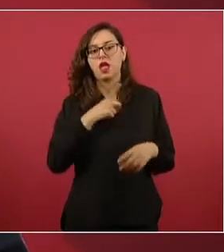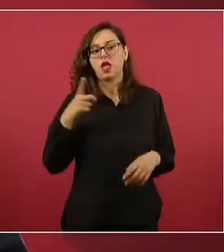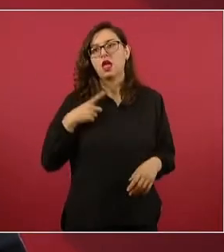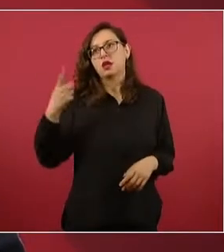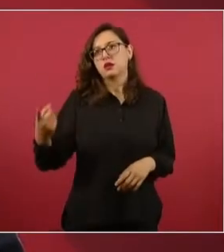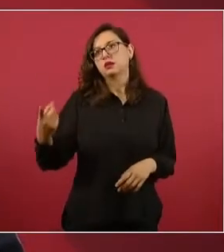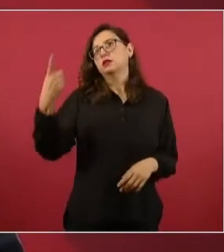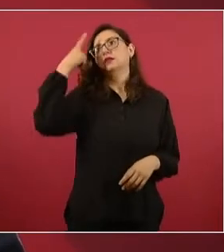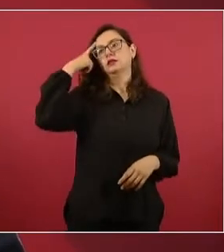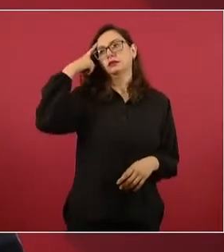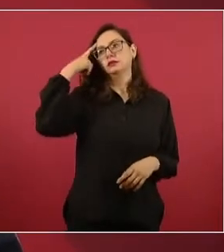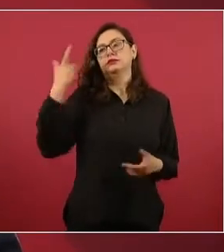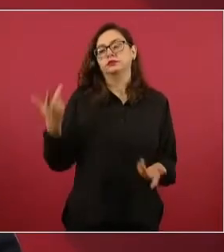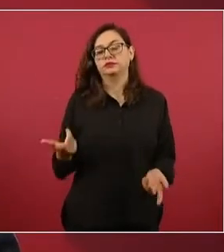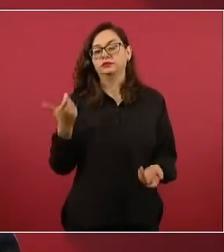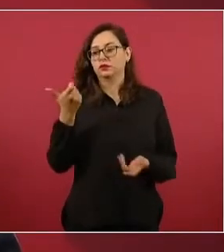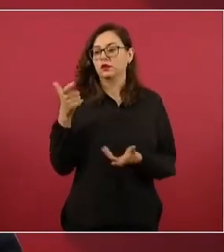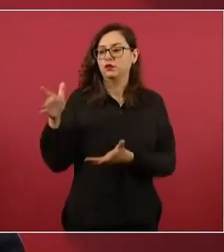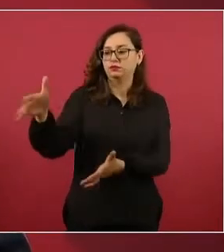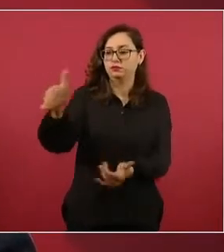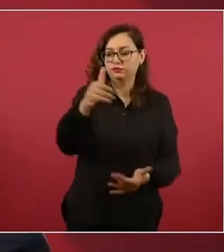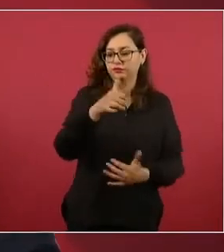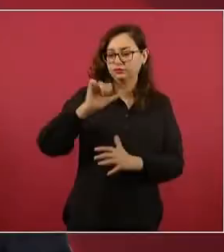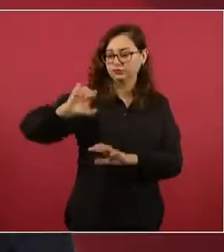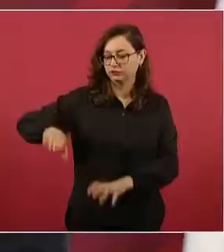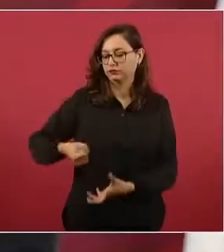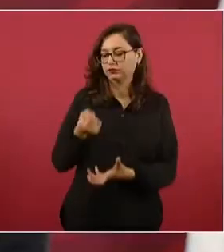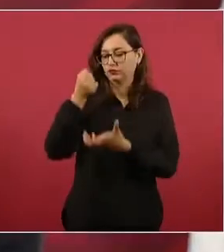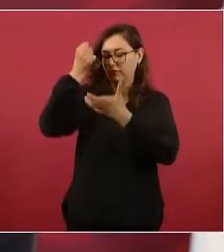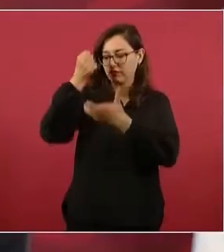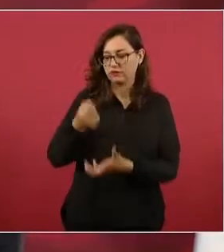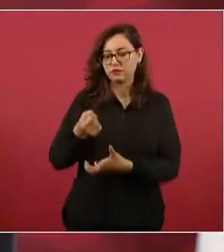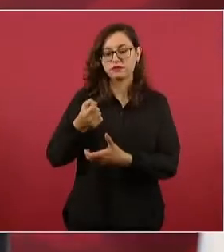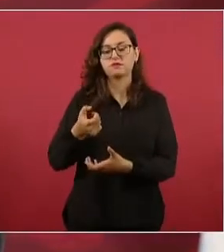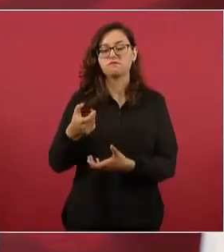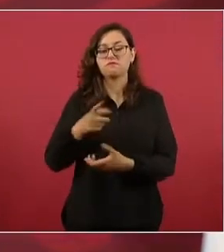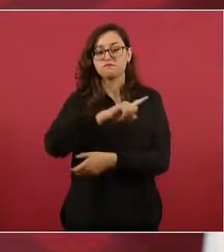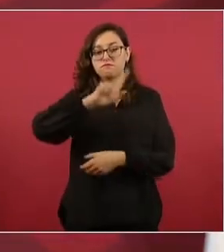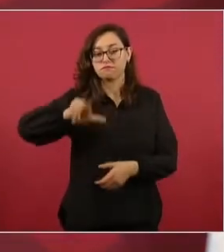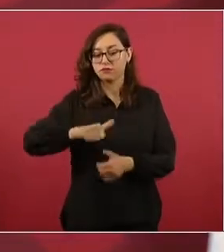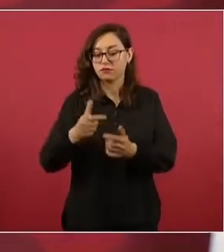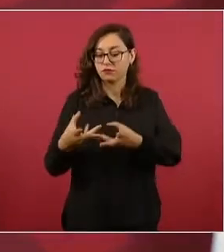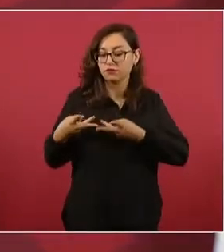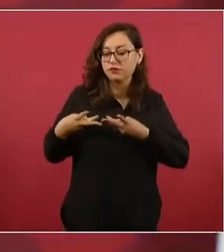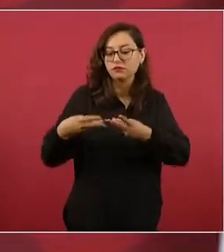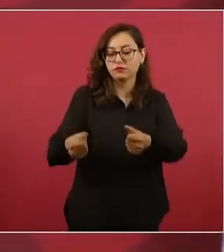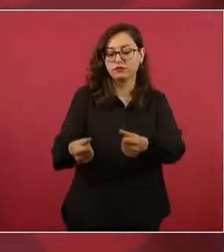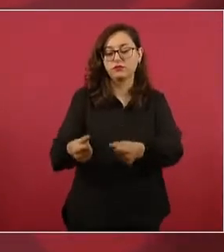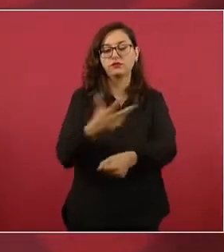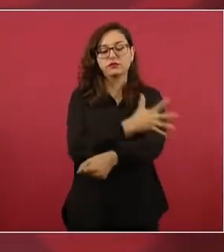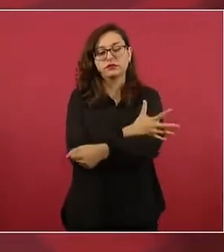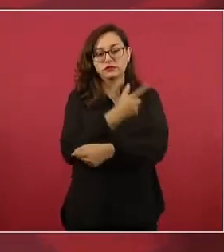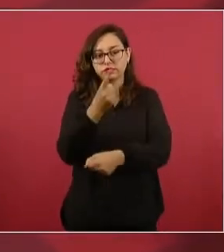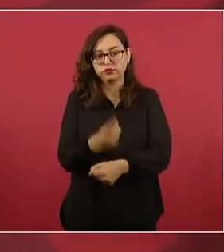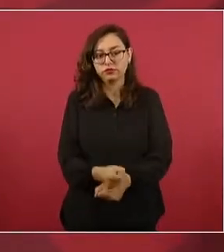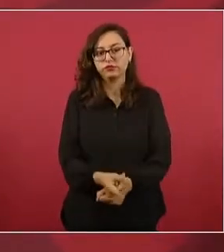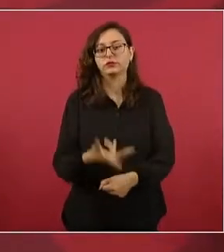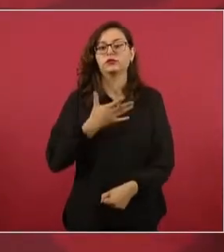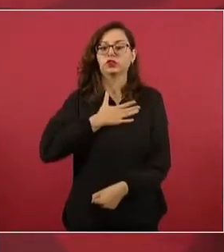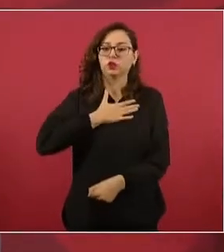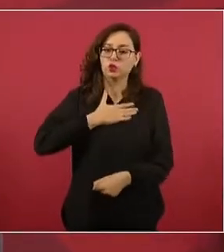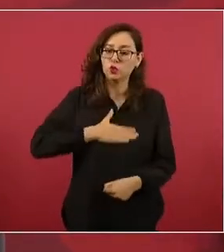actuando con honestidad, distribuyendo la riqueza de México con justicia,